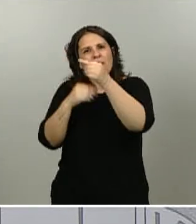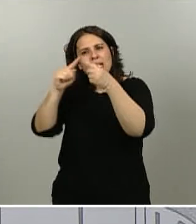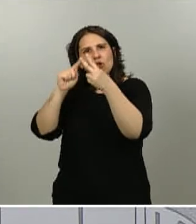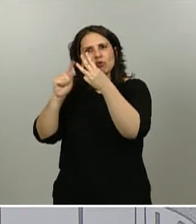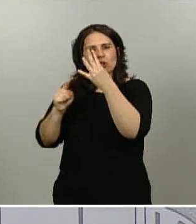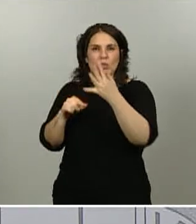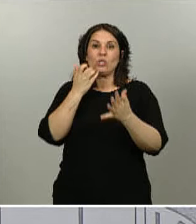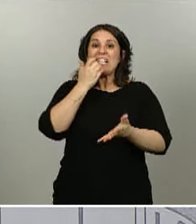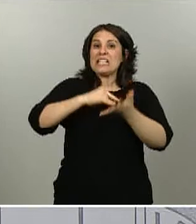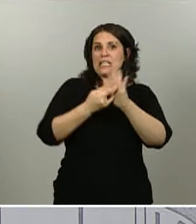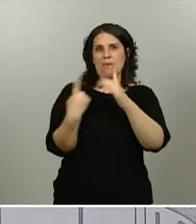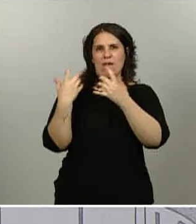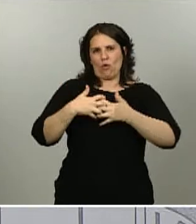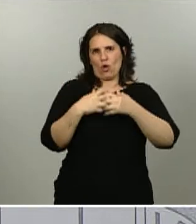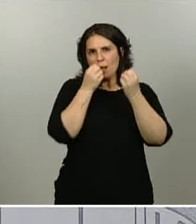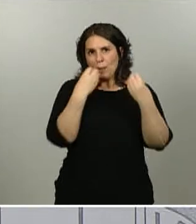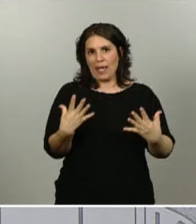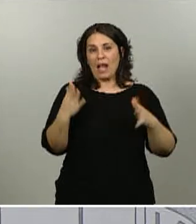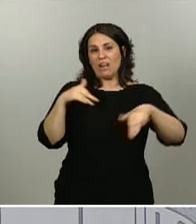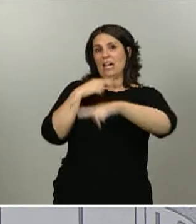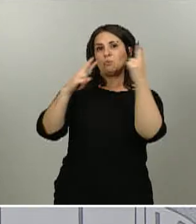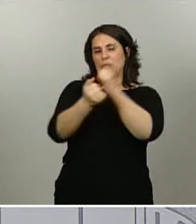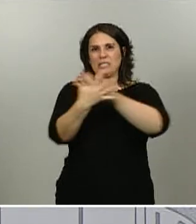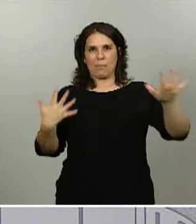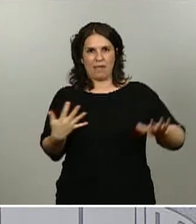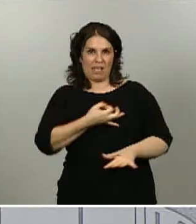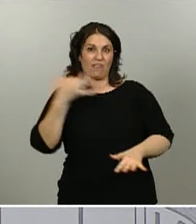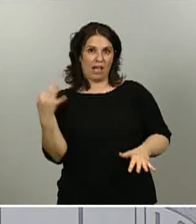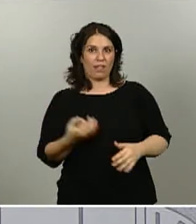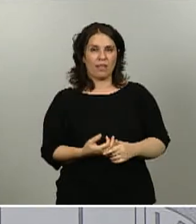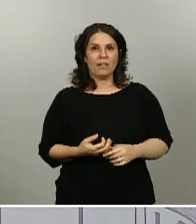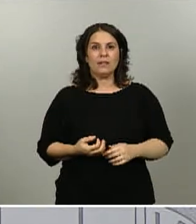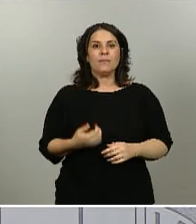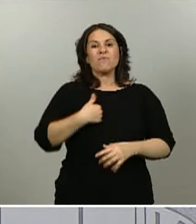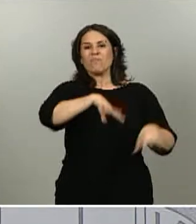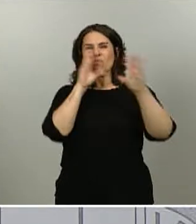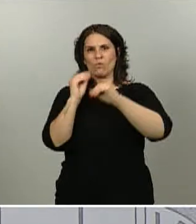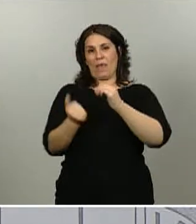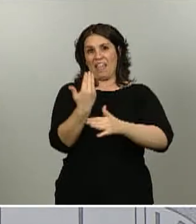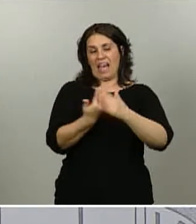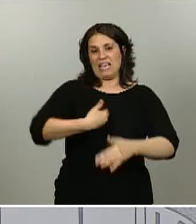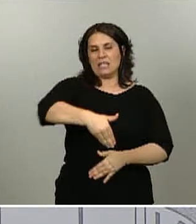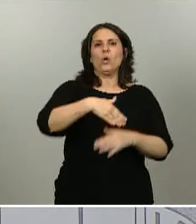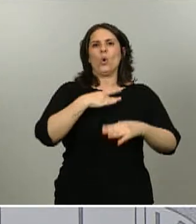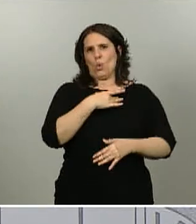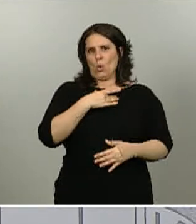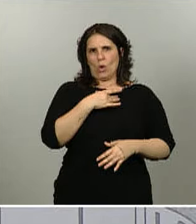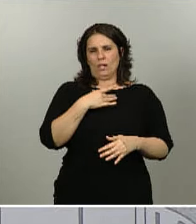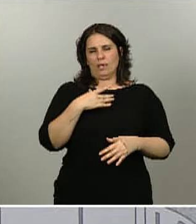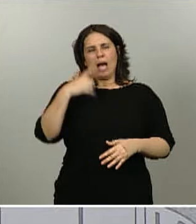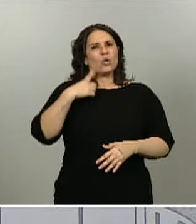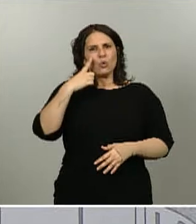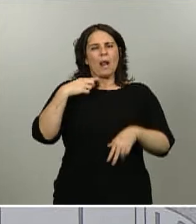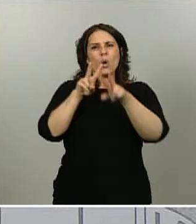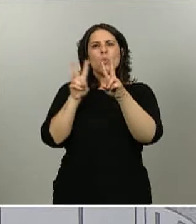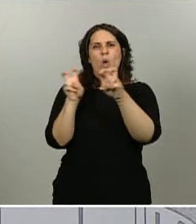y respuesta más rápida. Entiendo que durante unos días nos va a costar acostumbrarnos a estos nuevos indicadores.